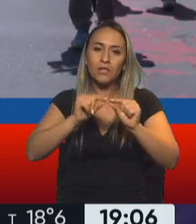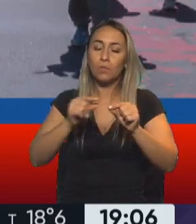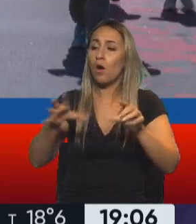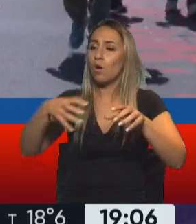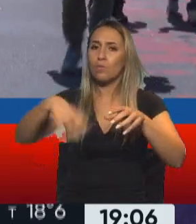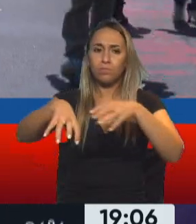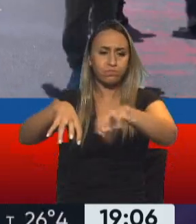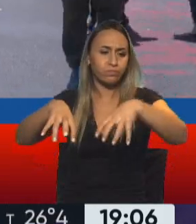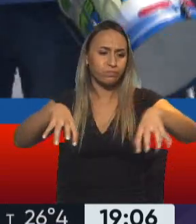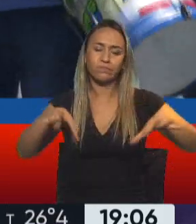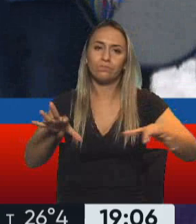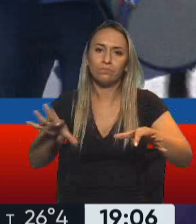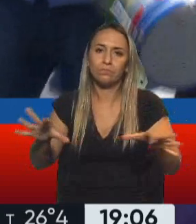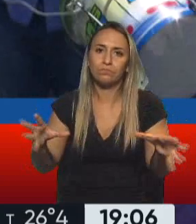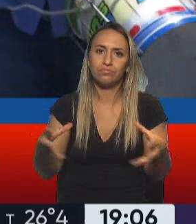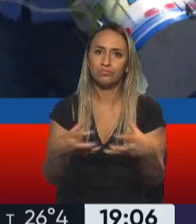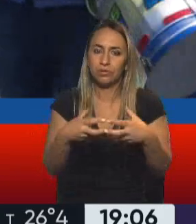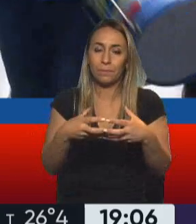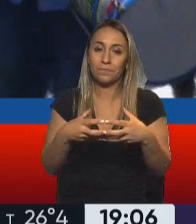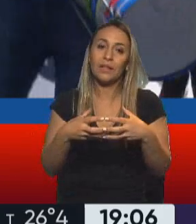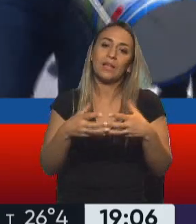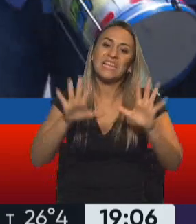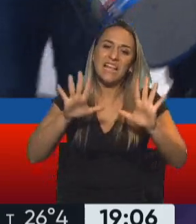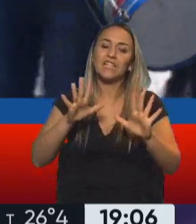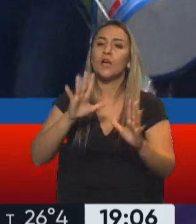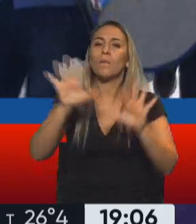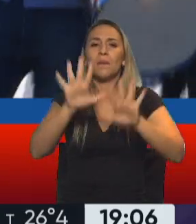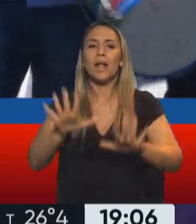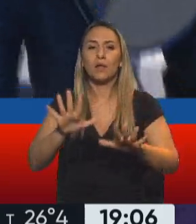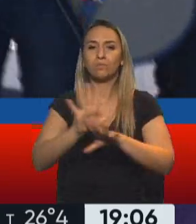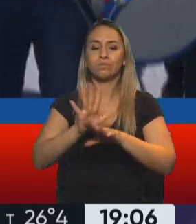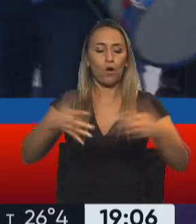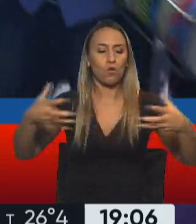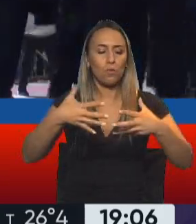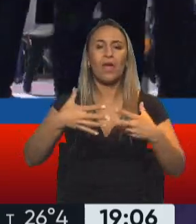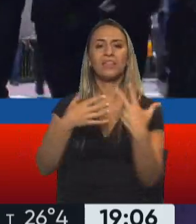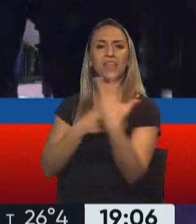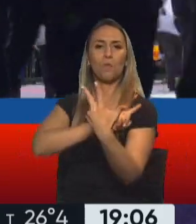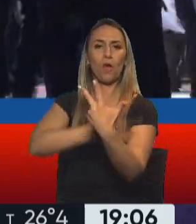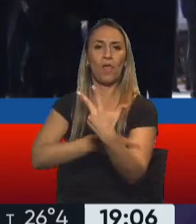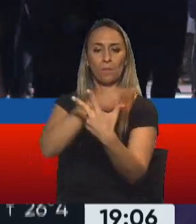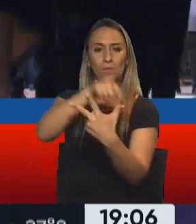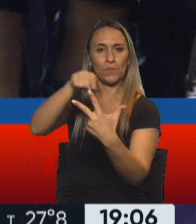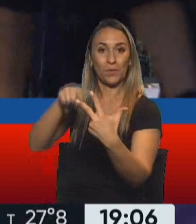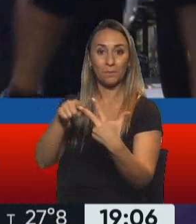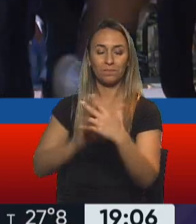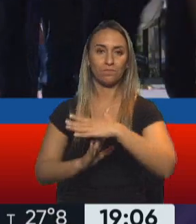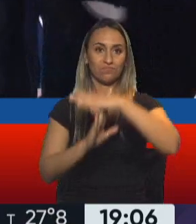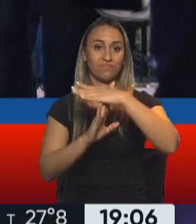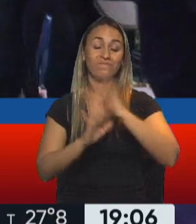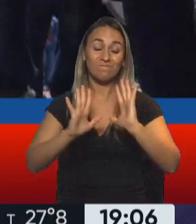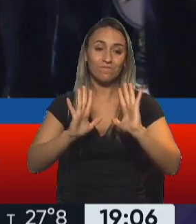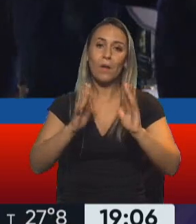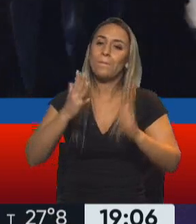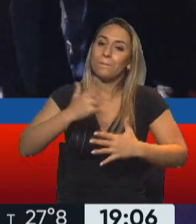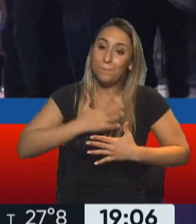de un triunvirato, ya lo venimos contando, la posibilidad de que alguno de los Moyano o Hugo o Pablo integre ese triunvirato para reunificar la CGT, termina hoy